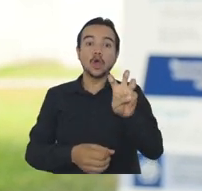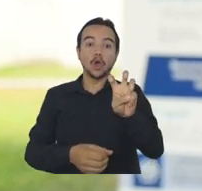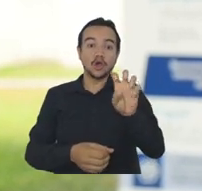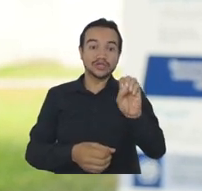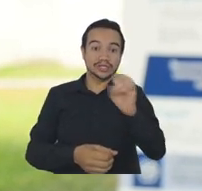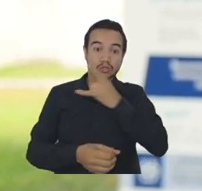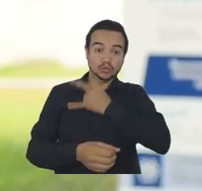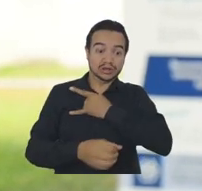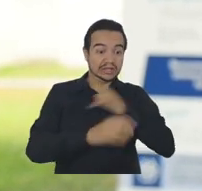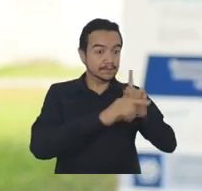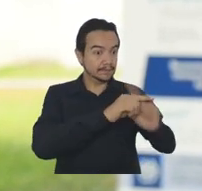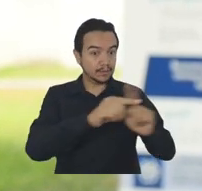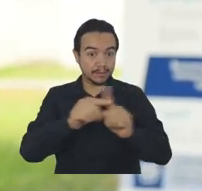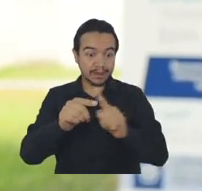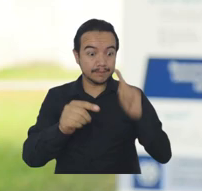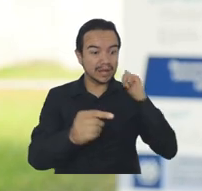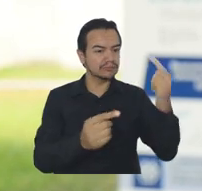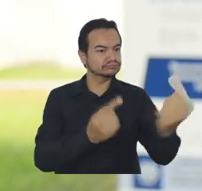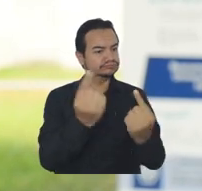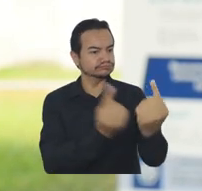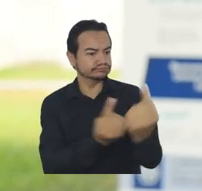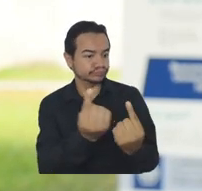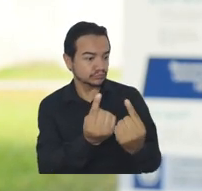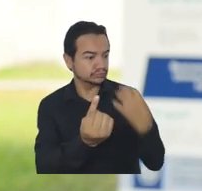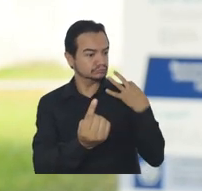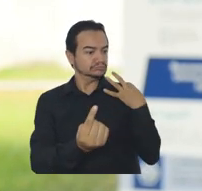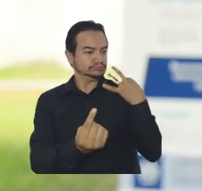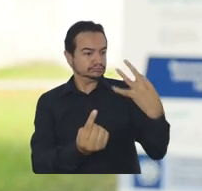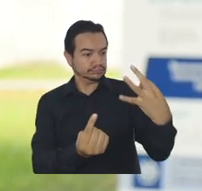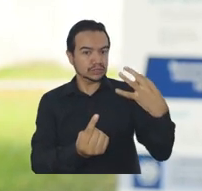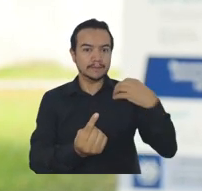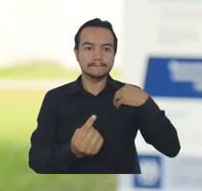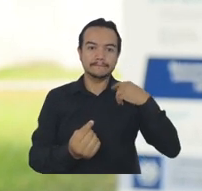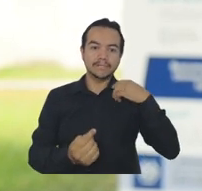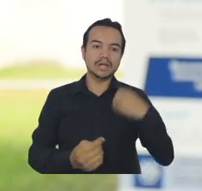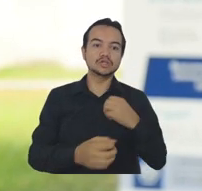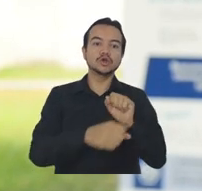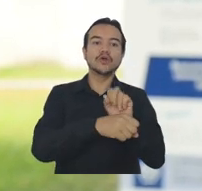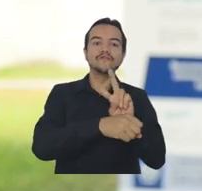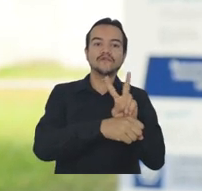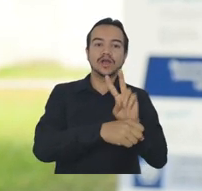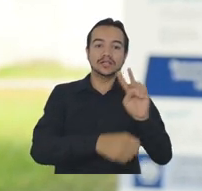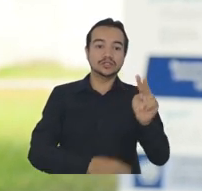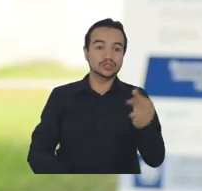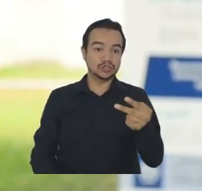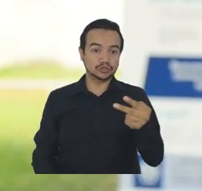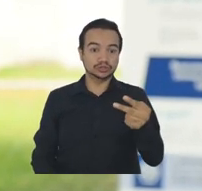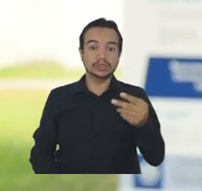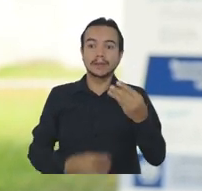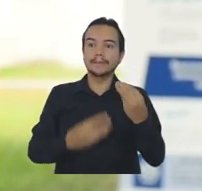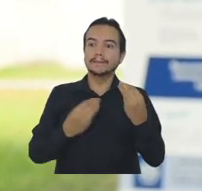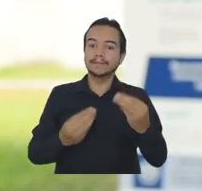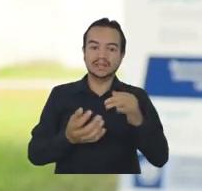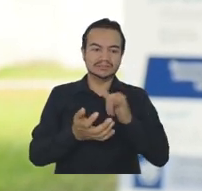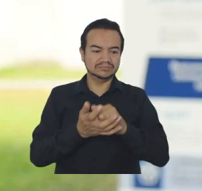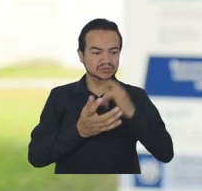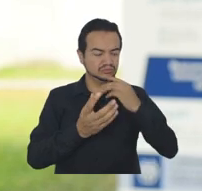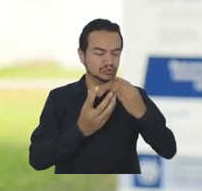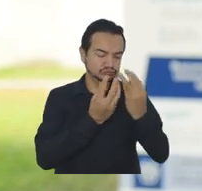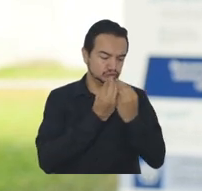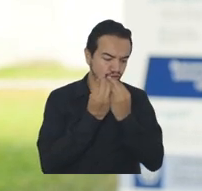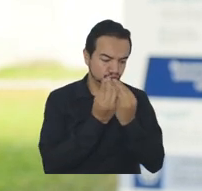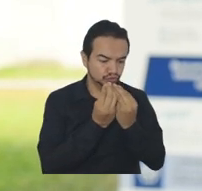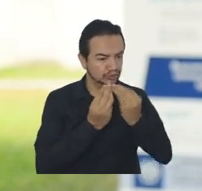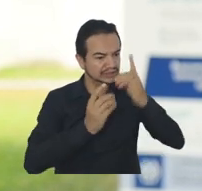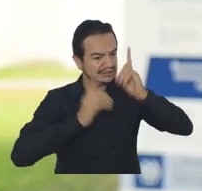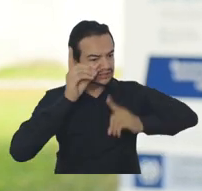como vocal dentro de esta junta directiva que hará parte de la toma de decisiones en conjunto con